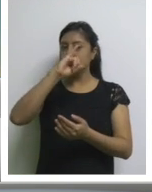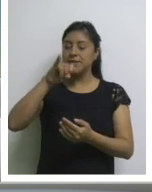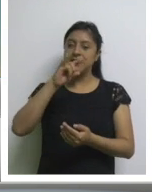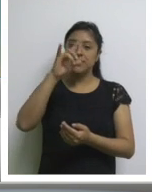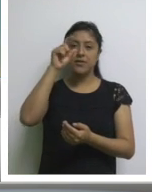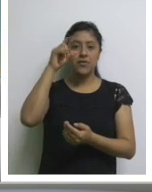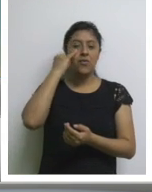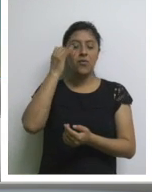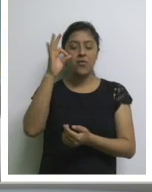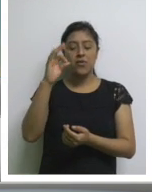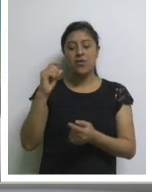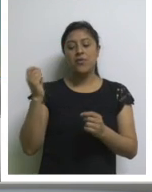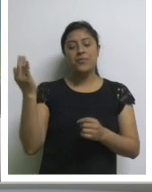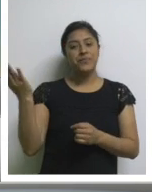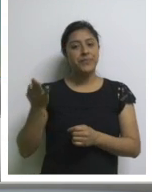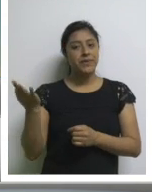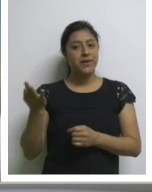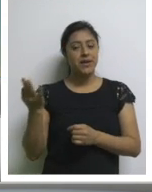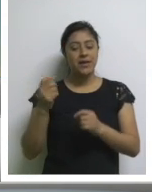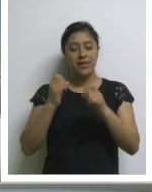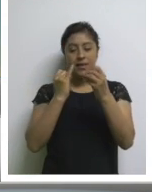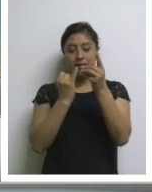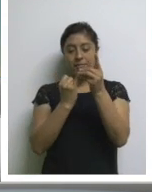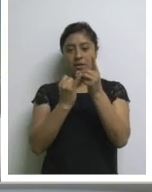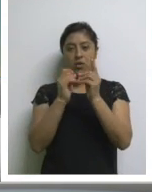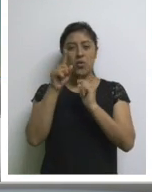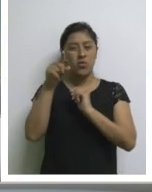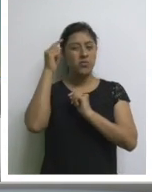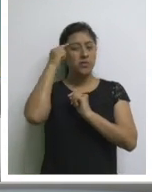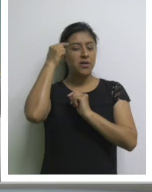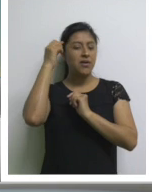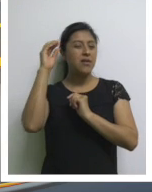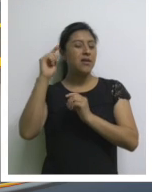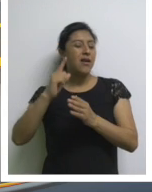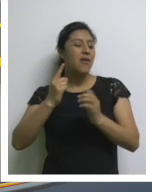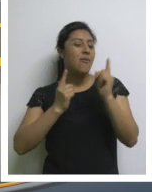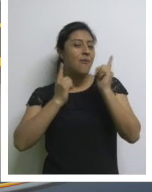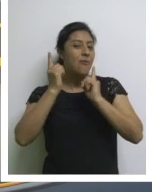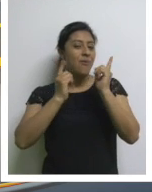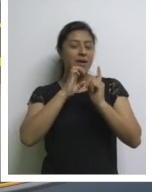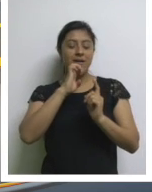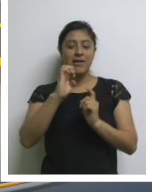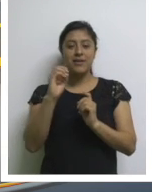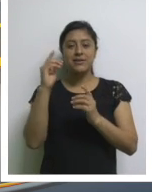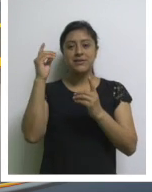de Info RENAP GT. Gracias, Julio. Y a propósito de la calidad